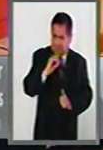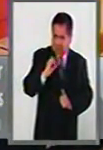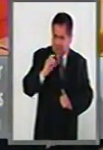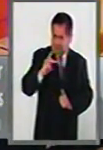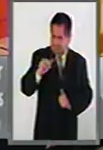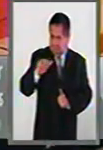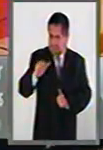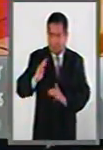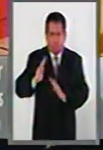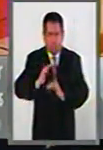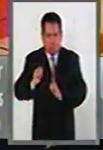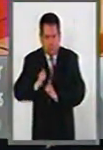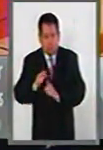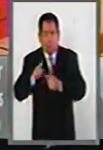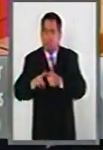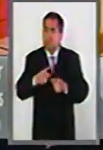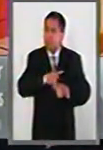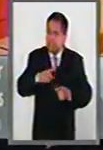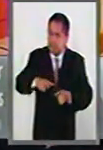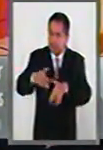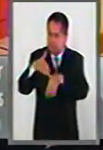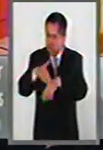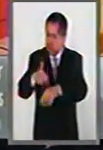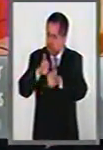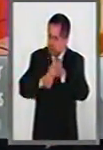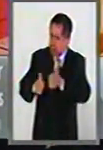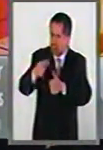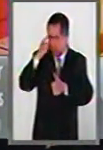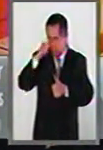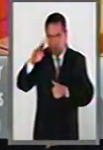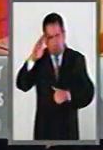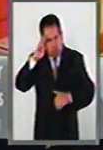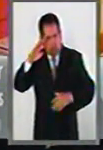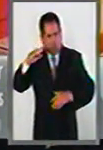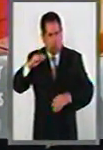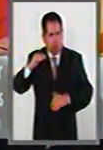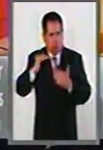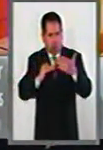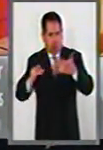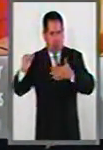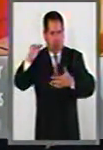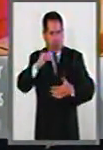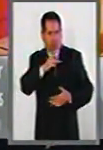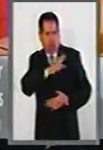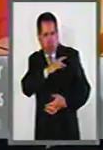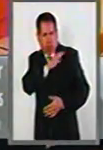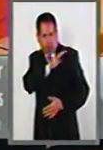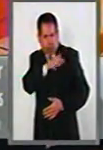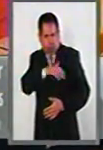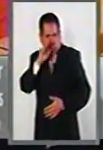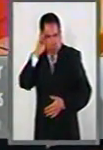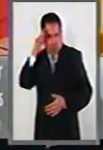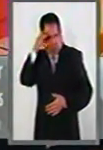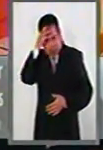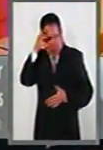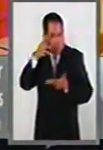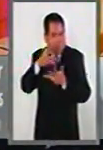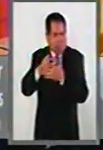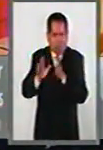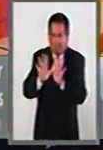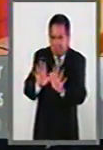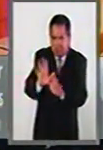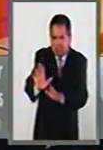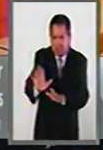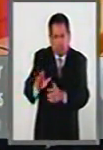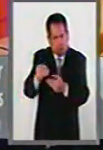entender el deber de obediencia entre militares en la jerarquía militar. Eso es todo. No crear